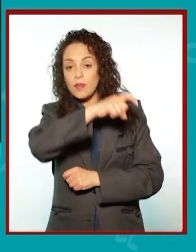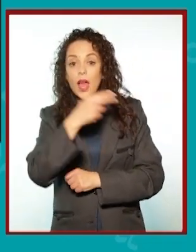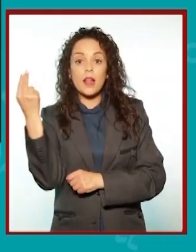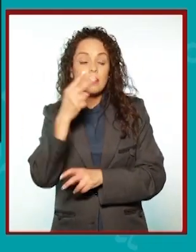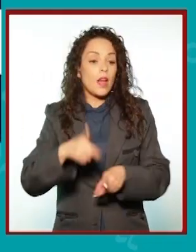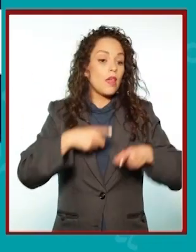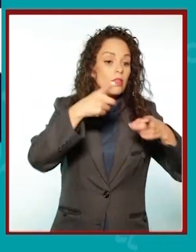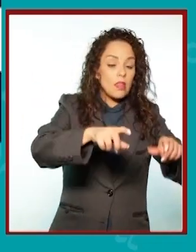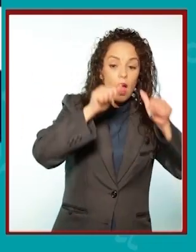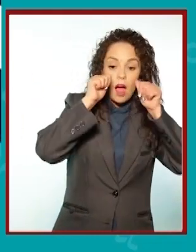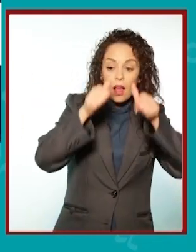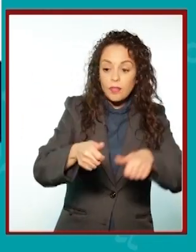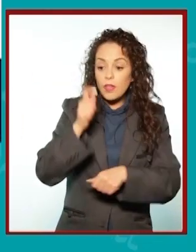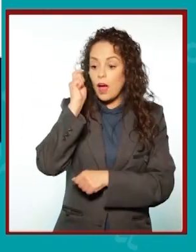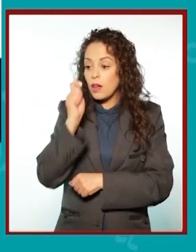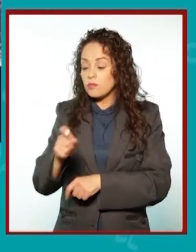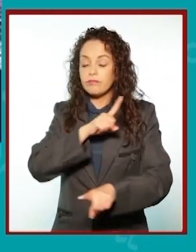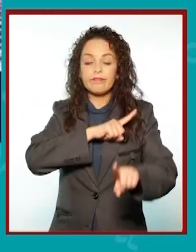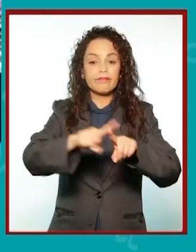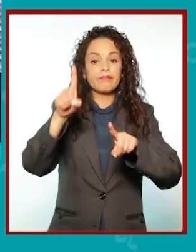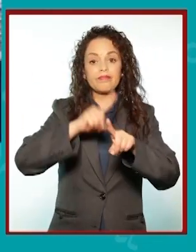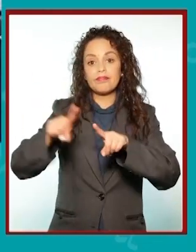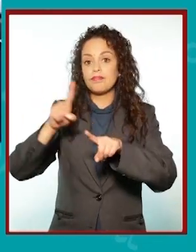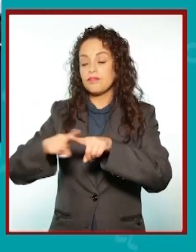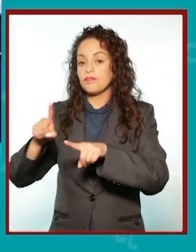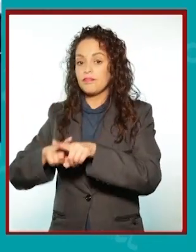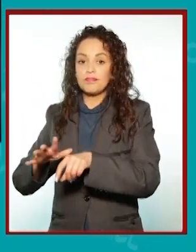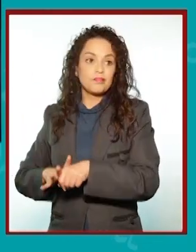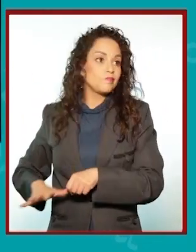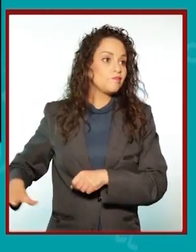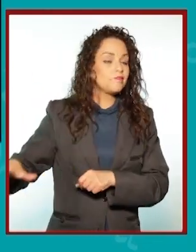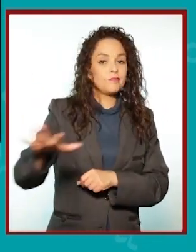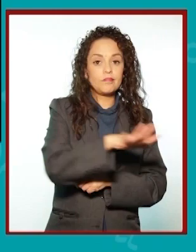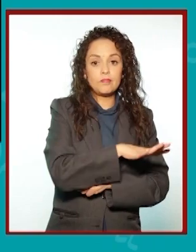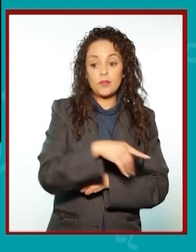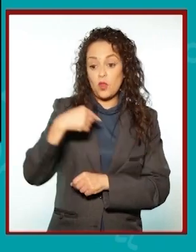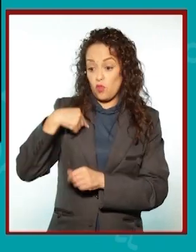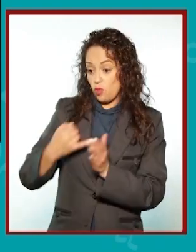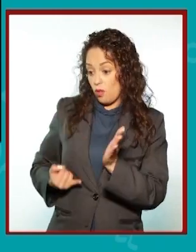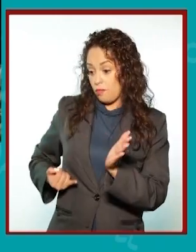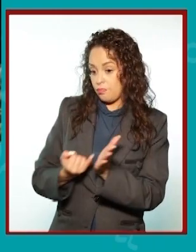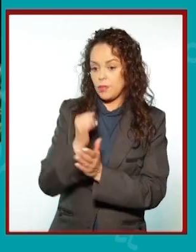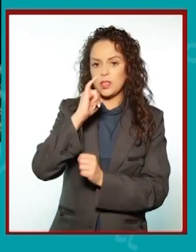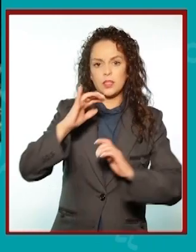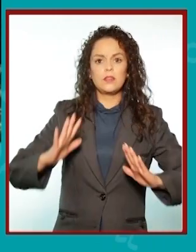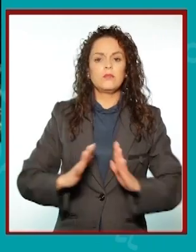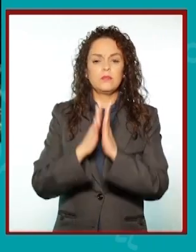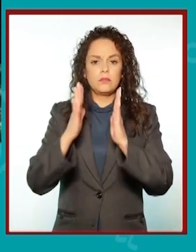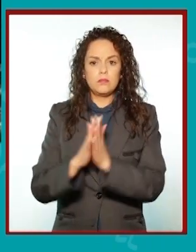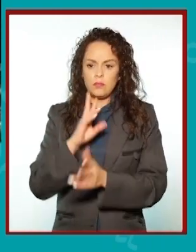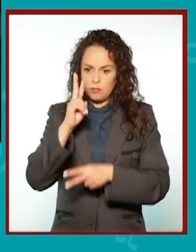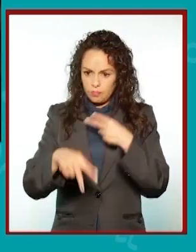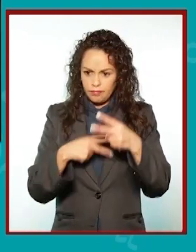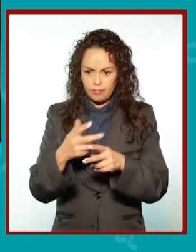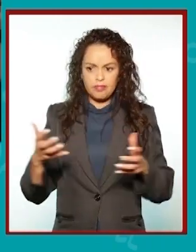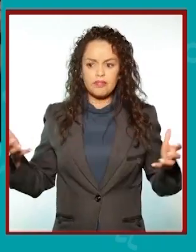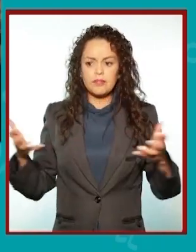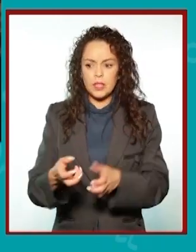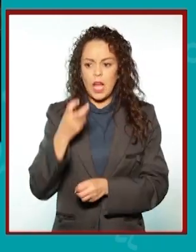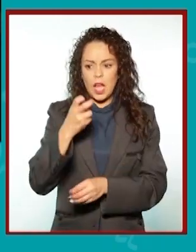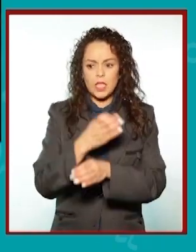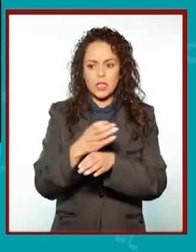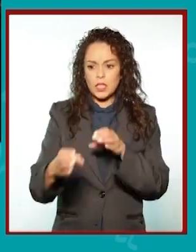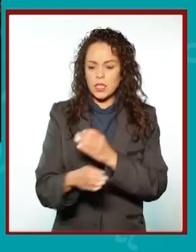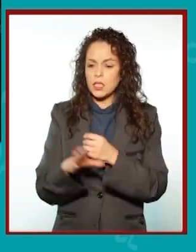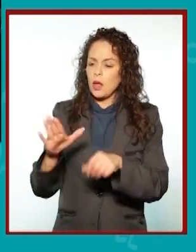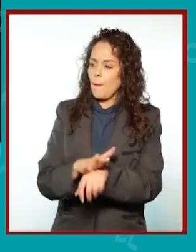que es un problema complejo, tiene que ser atendido con la confluencia de múltiples actores. Yo decido participar y